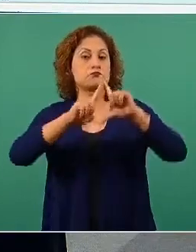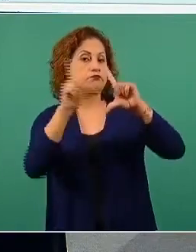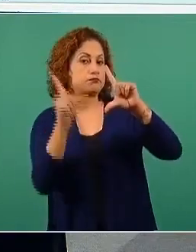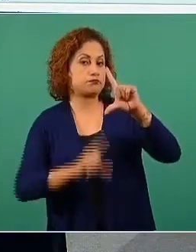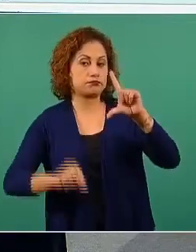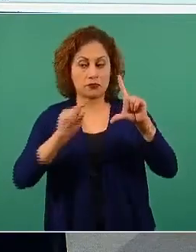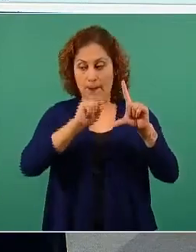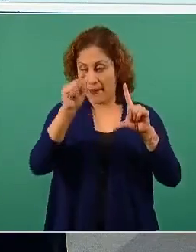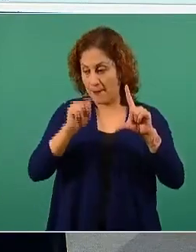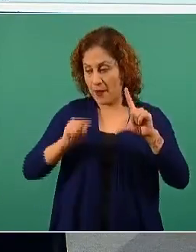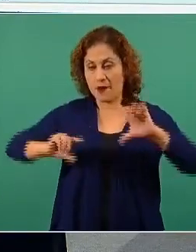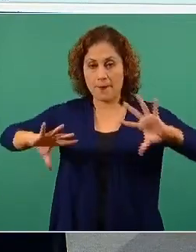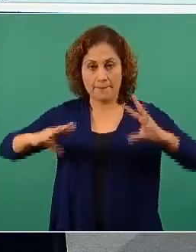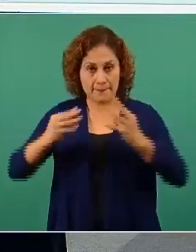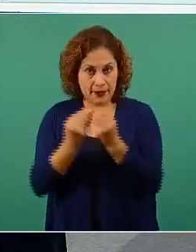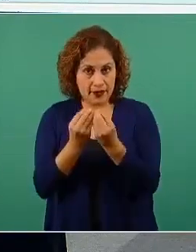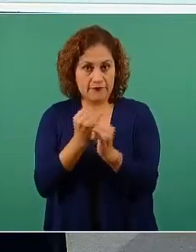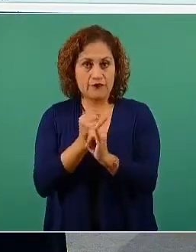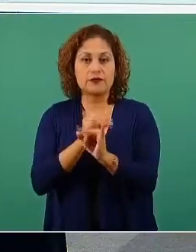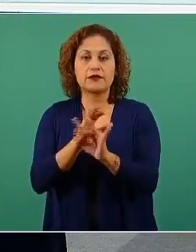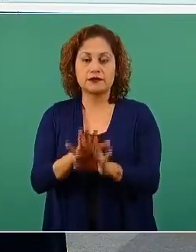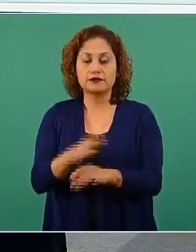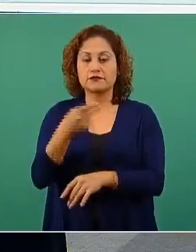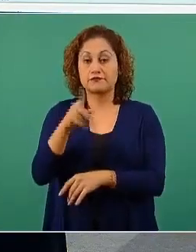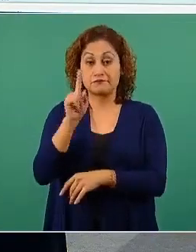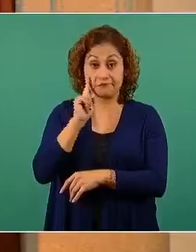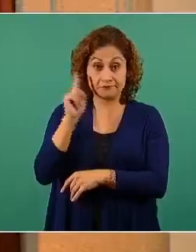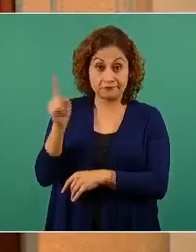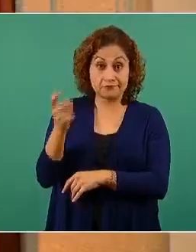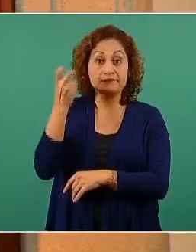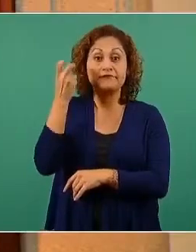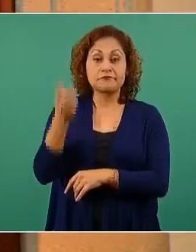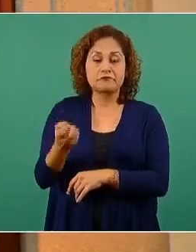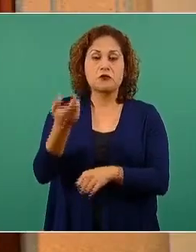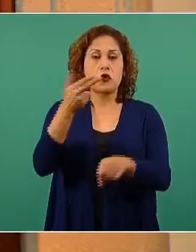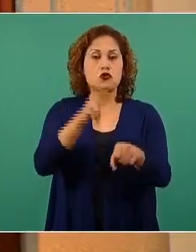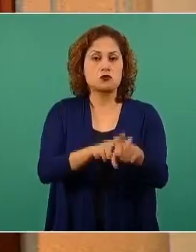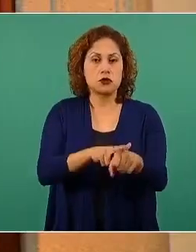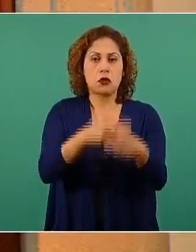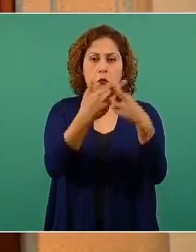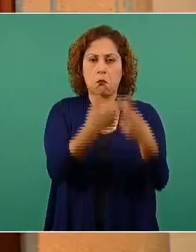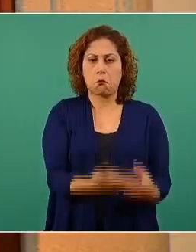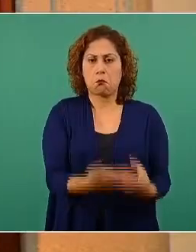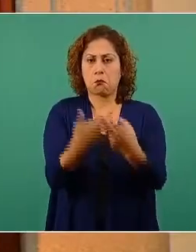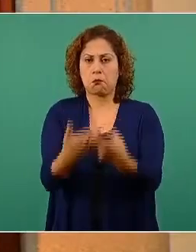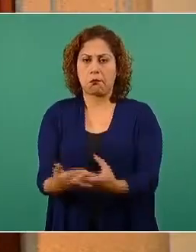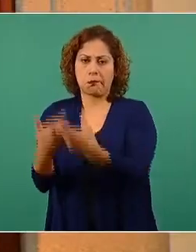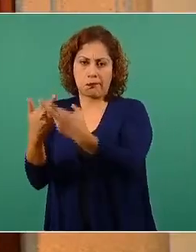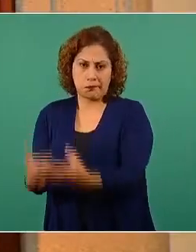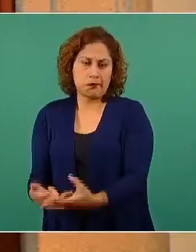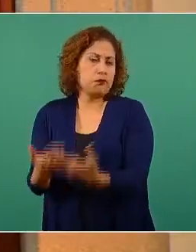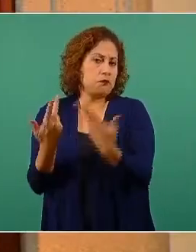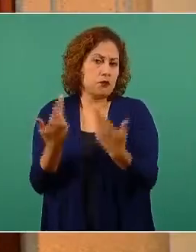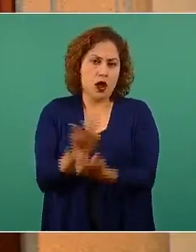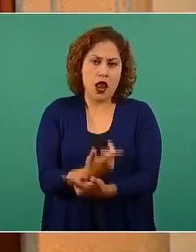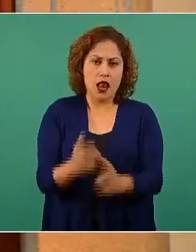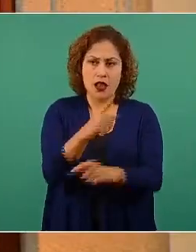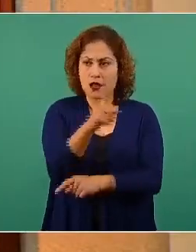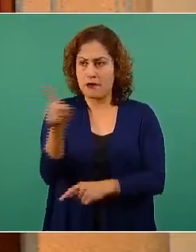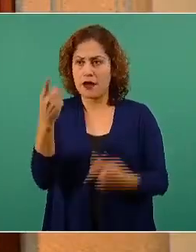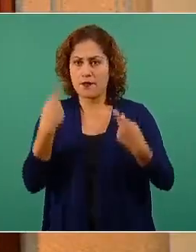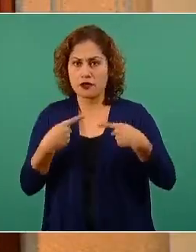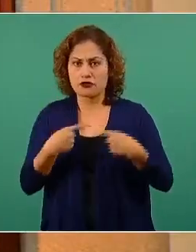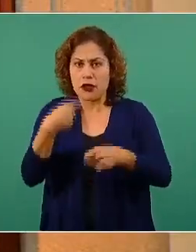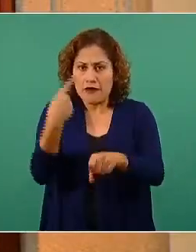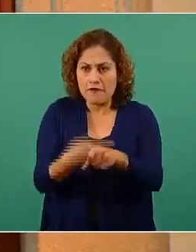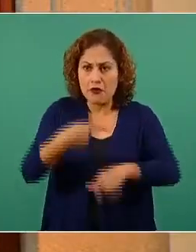pero como podemos ver, una gran capacidad de respuesta hospitalaria, es decir, gran cantidad de camas que están